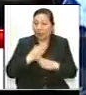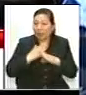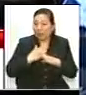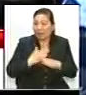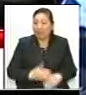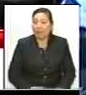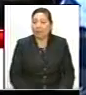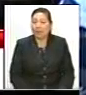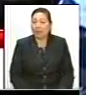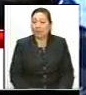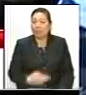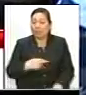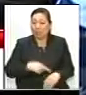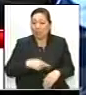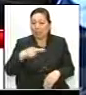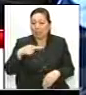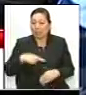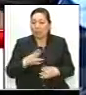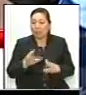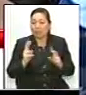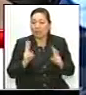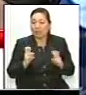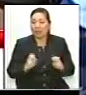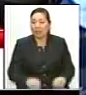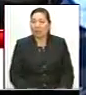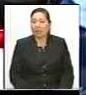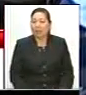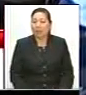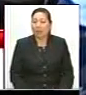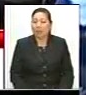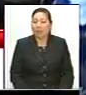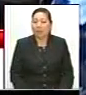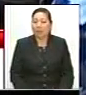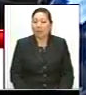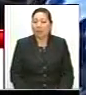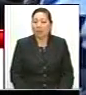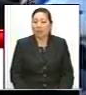cuando yo salía a defender en mi región esos temas,